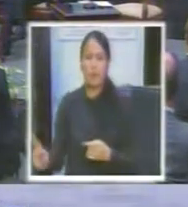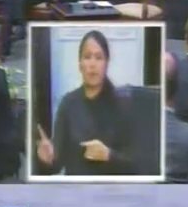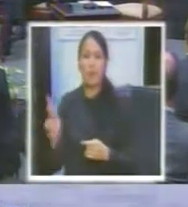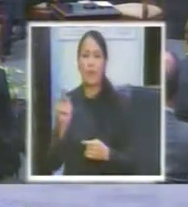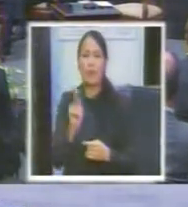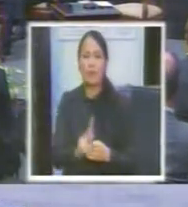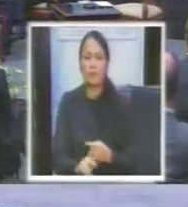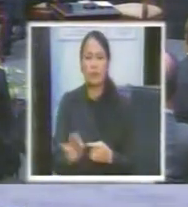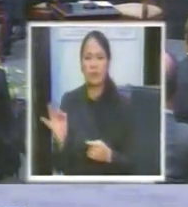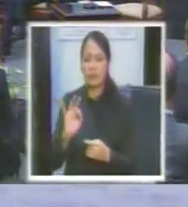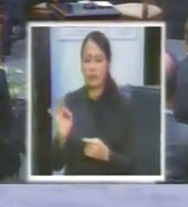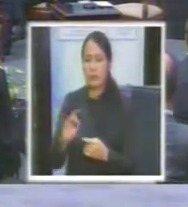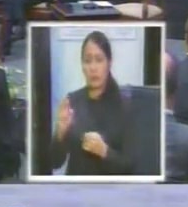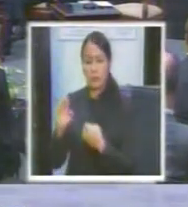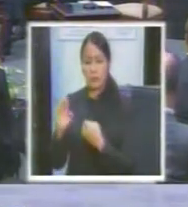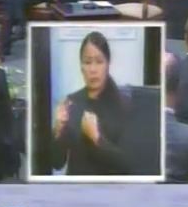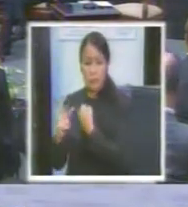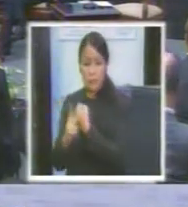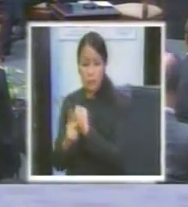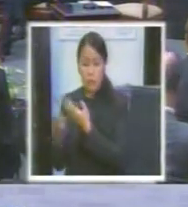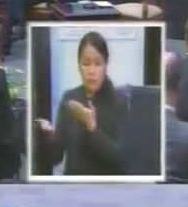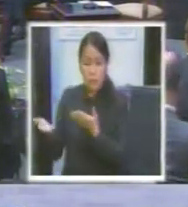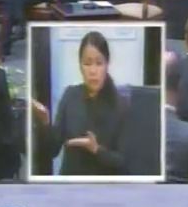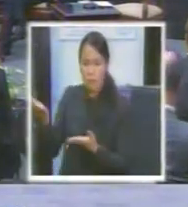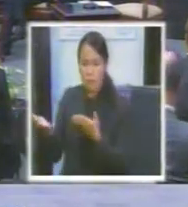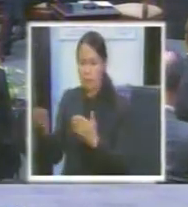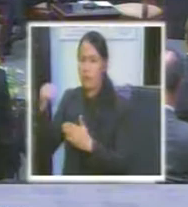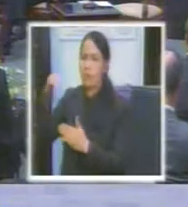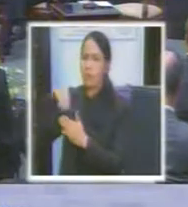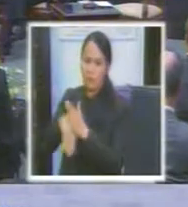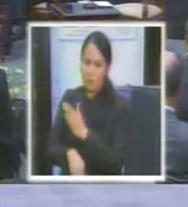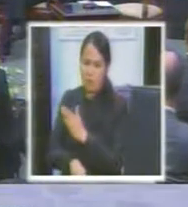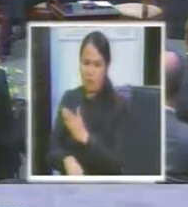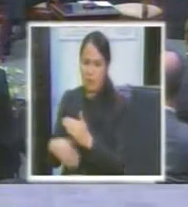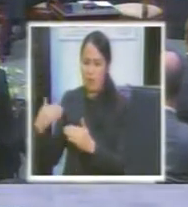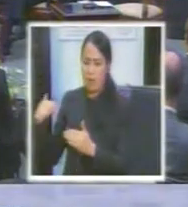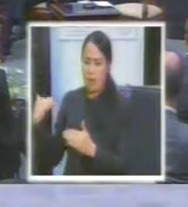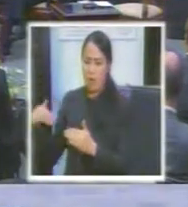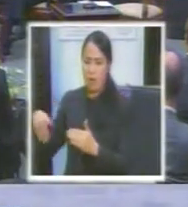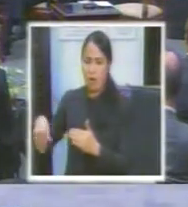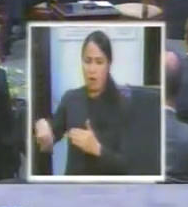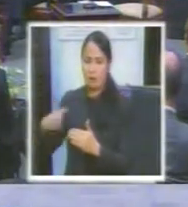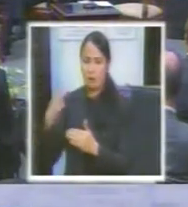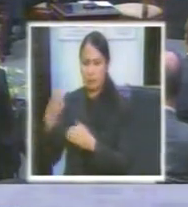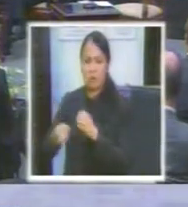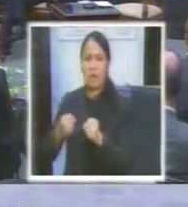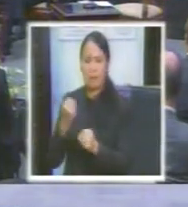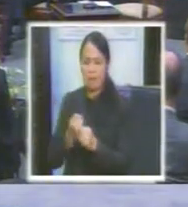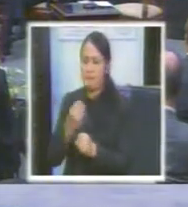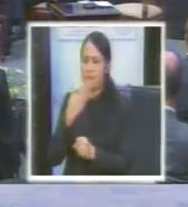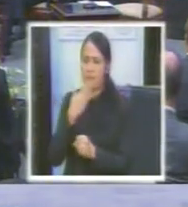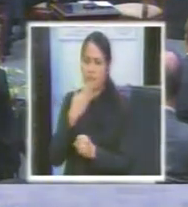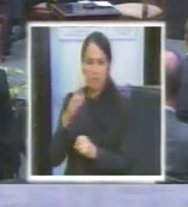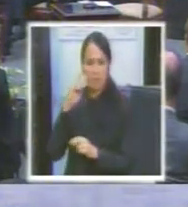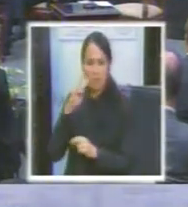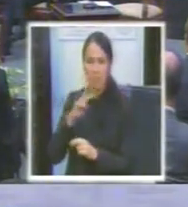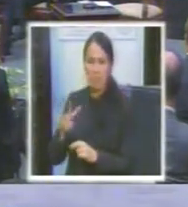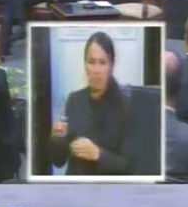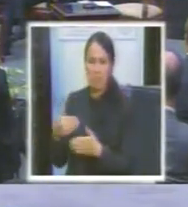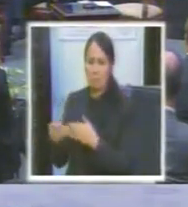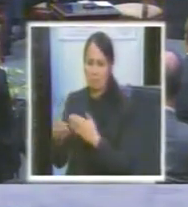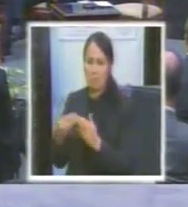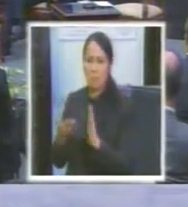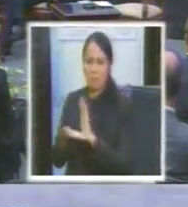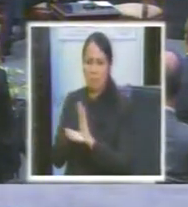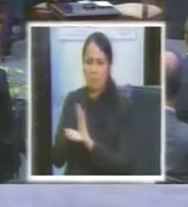amenazar la estabilidad integradora de una unión que hasta hace apenas 3 años se seguía viendo como el modelo más prometedor y exitoso